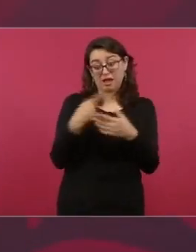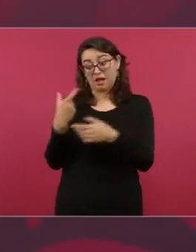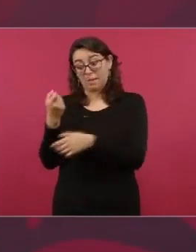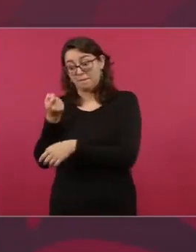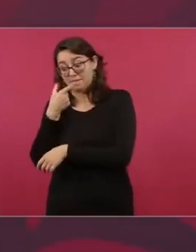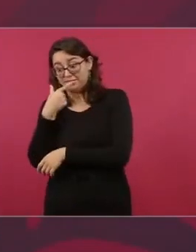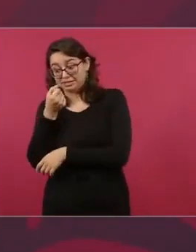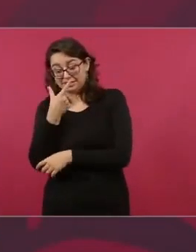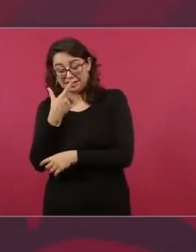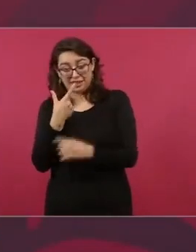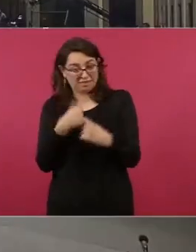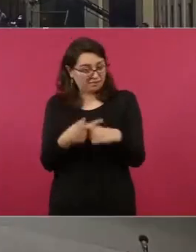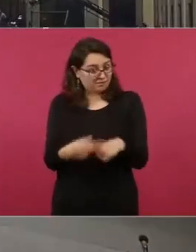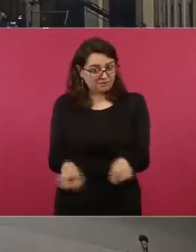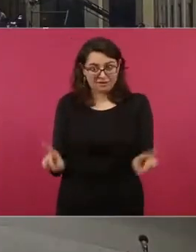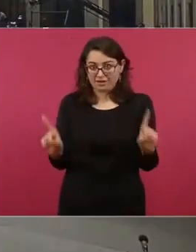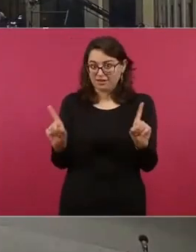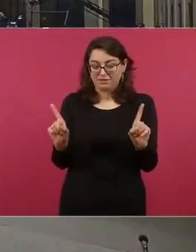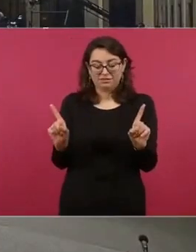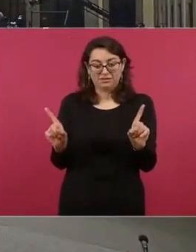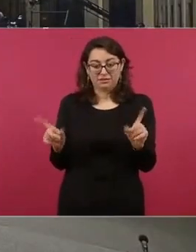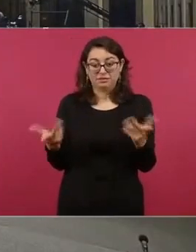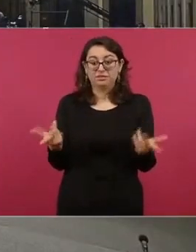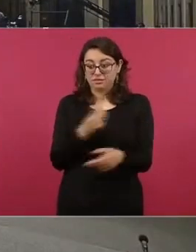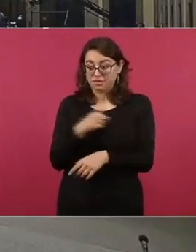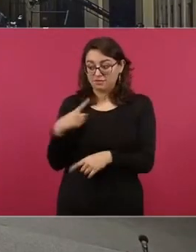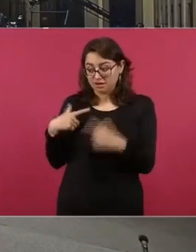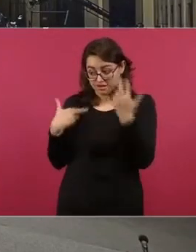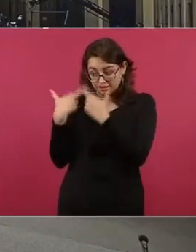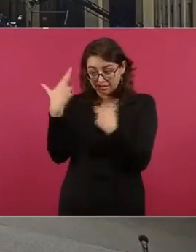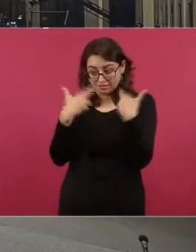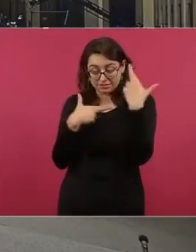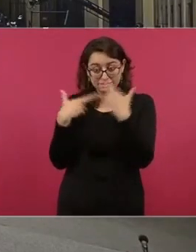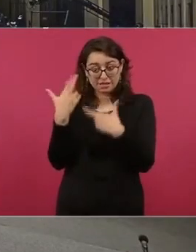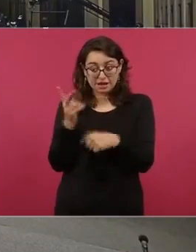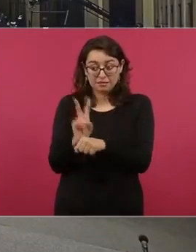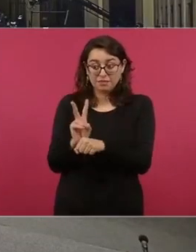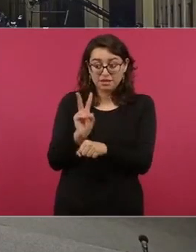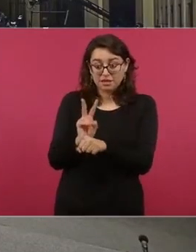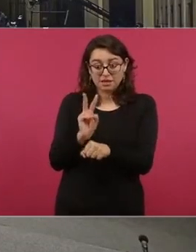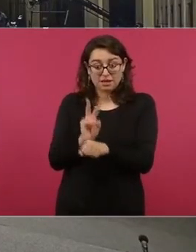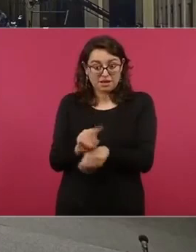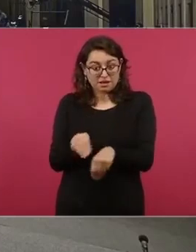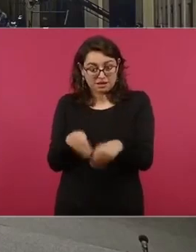se le planteó al mandatario. Sí, respondió, es que se está actuando para evitar la